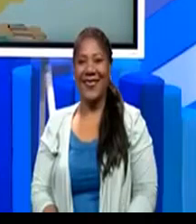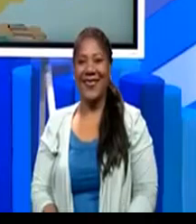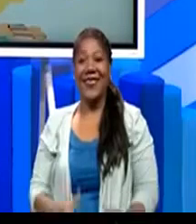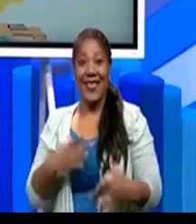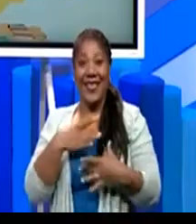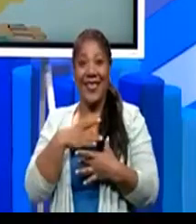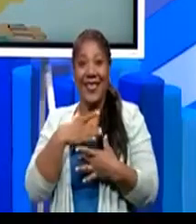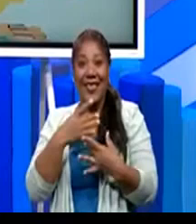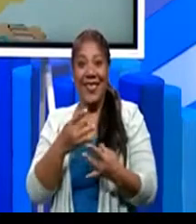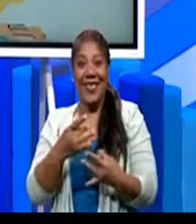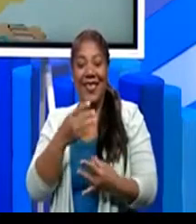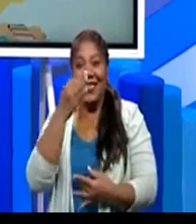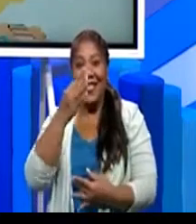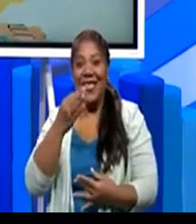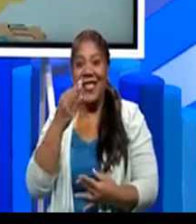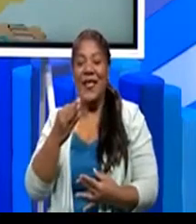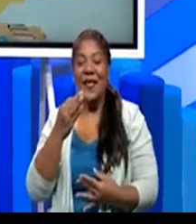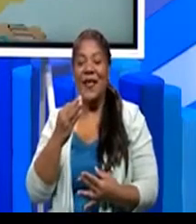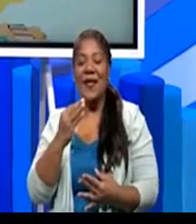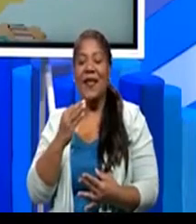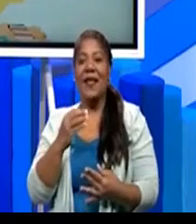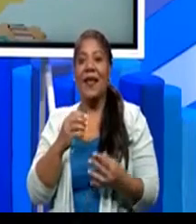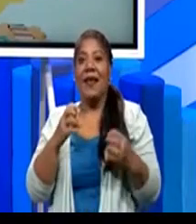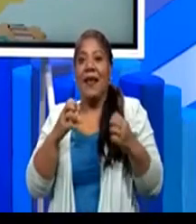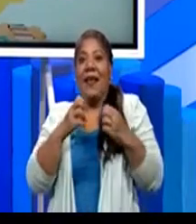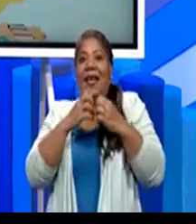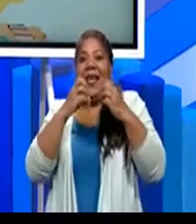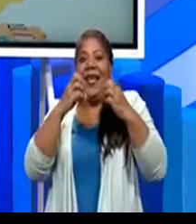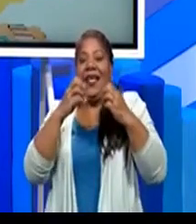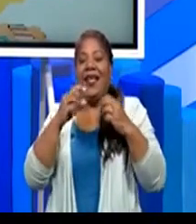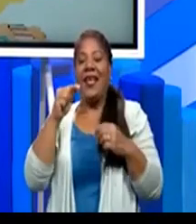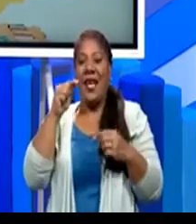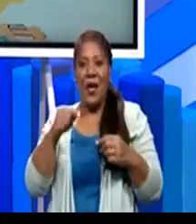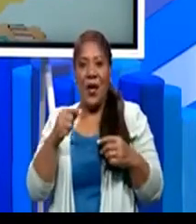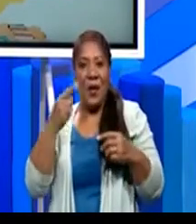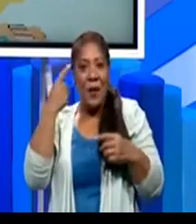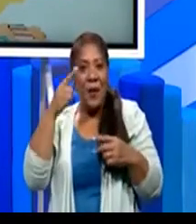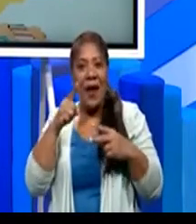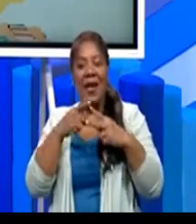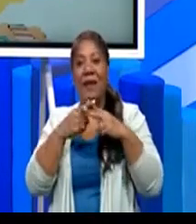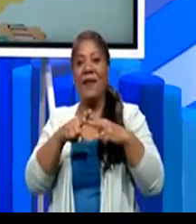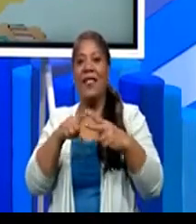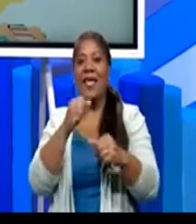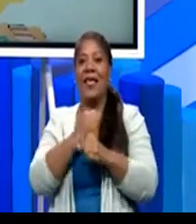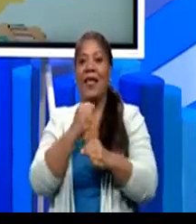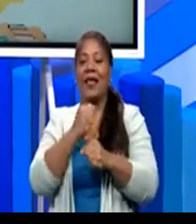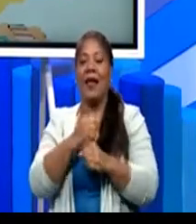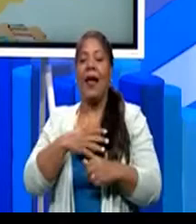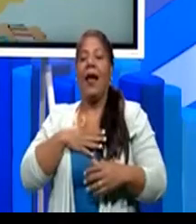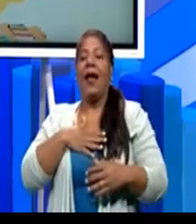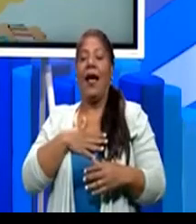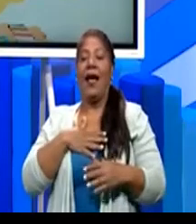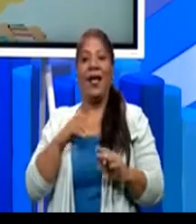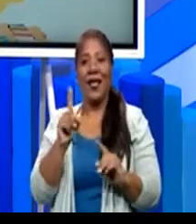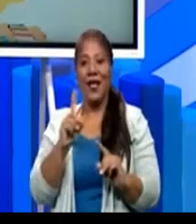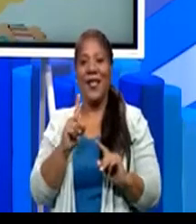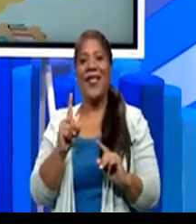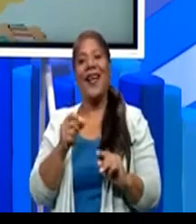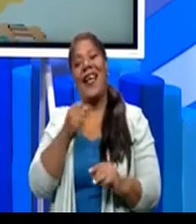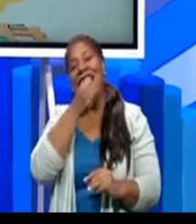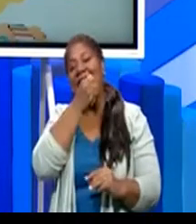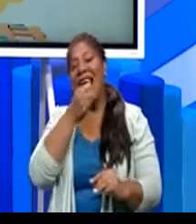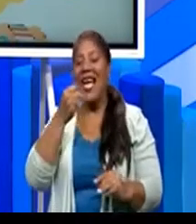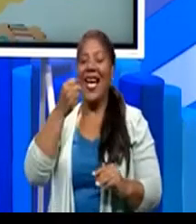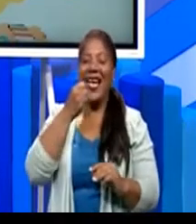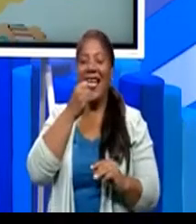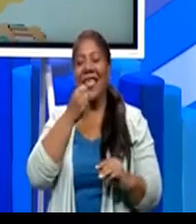Interesante, ¿verdad, muchachos? ¡Qué energía tenemos hoy para trabajar! Hoy no estoy tan cansada, la canción no me sacó